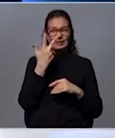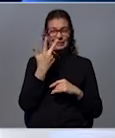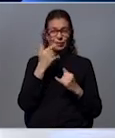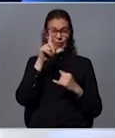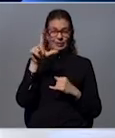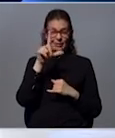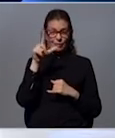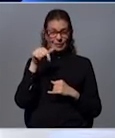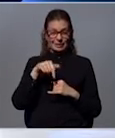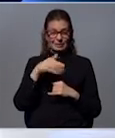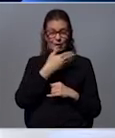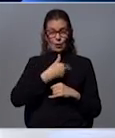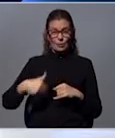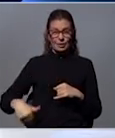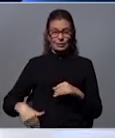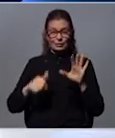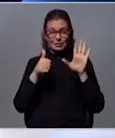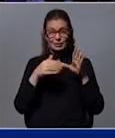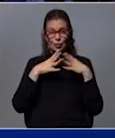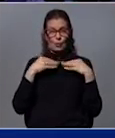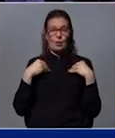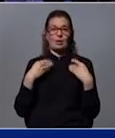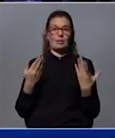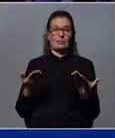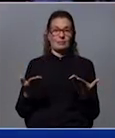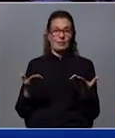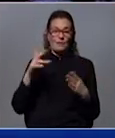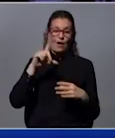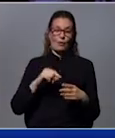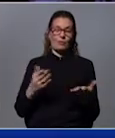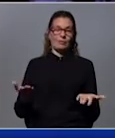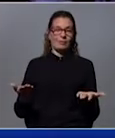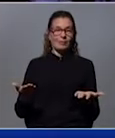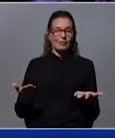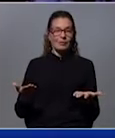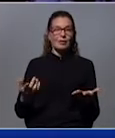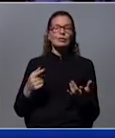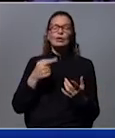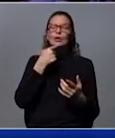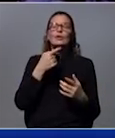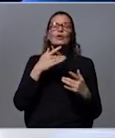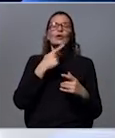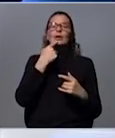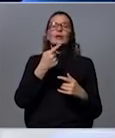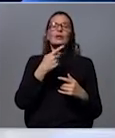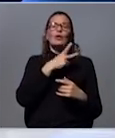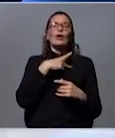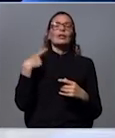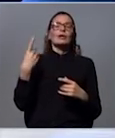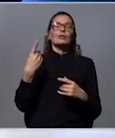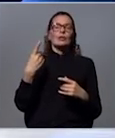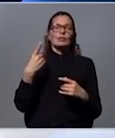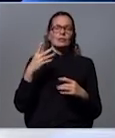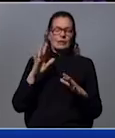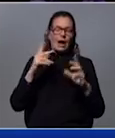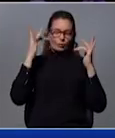y este gobierno lo bajo aceptó escuela no está bien educativo luego hay un tema educativo más